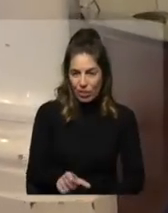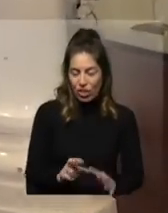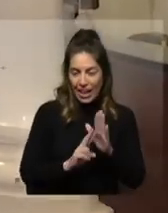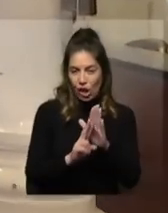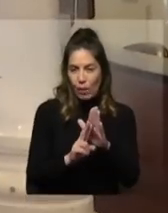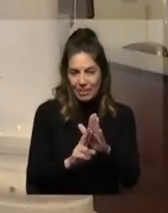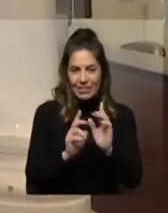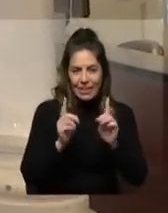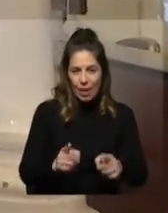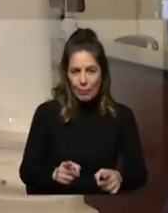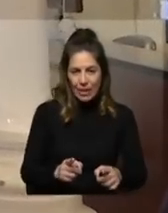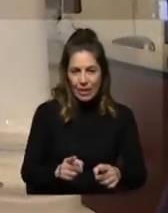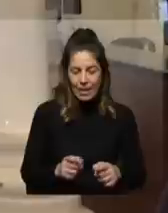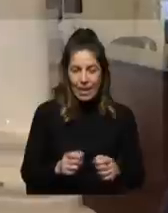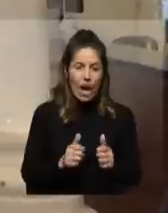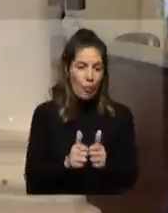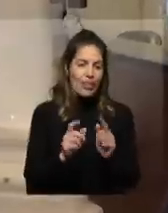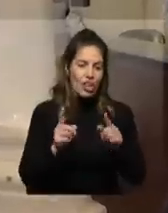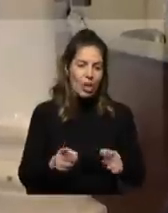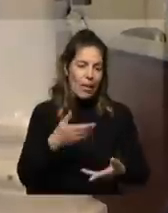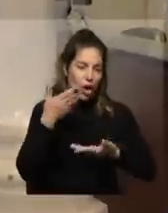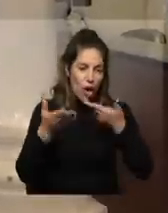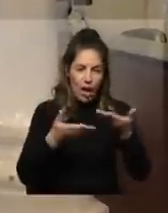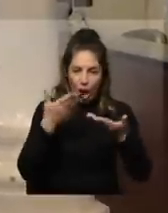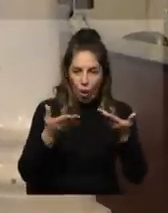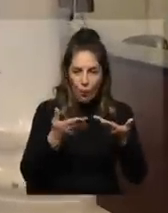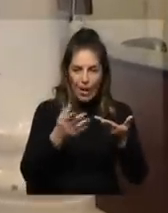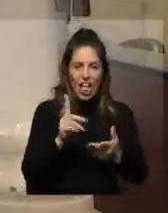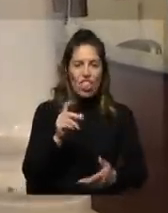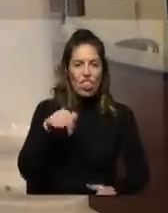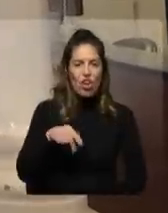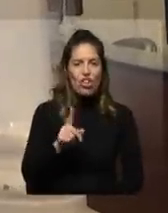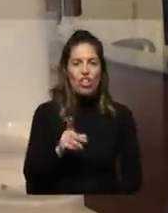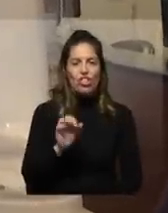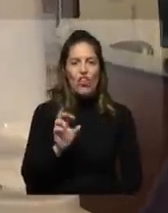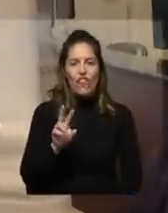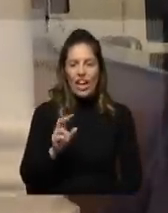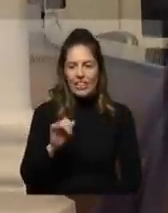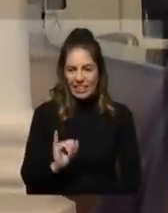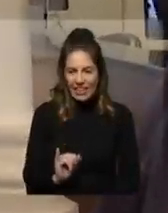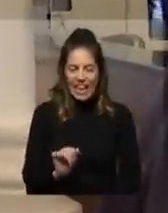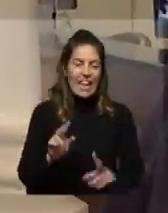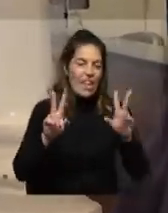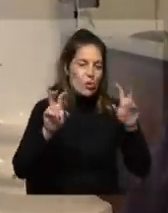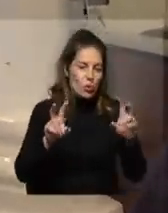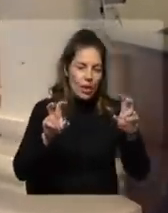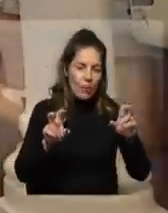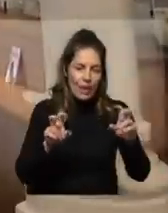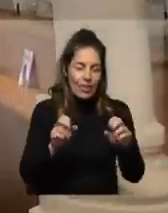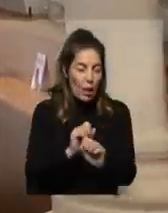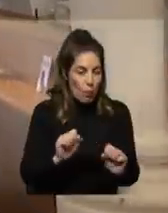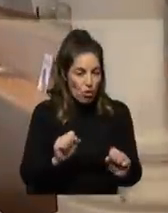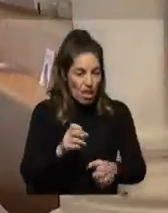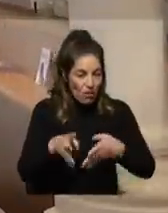este Debut escénico y si iba a ser tenía que ser con la ópera de las óperas cuando Giovanni que además nos parecía que es una temática que que podía